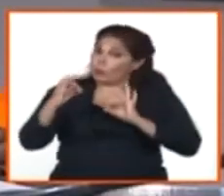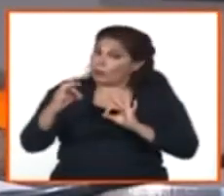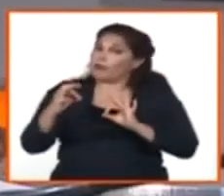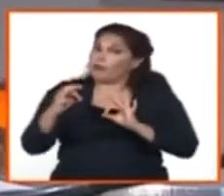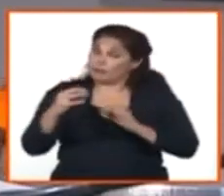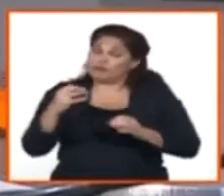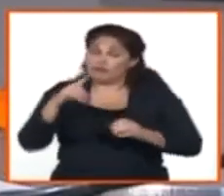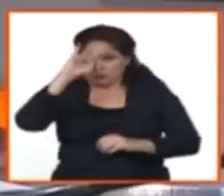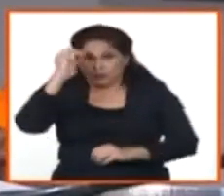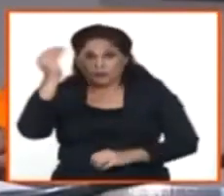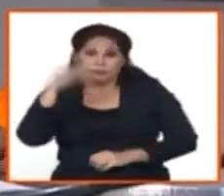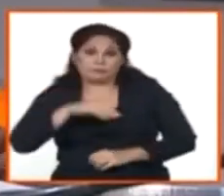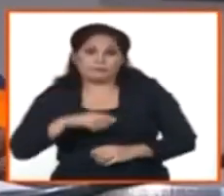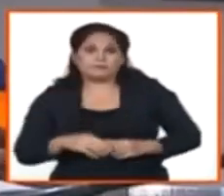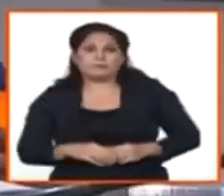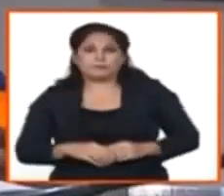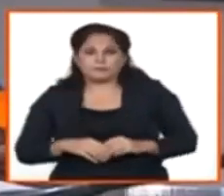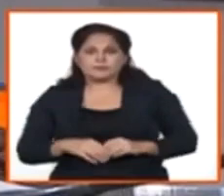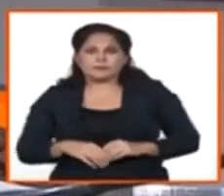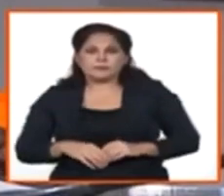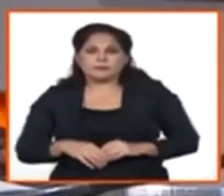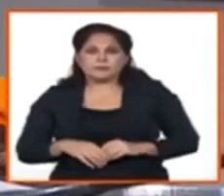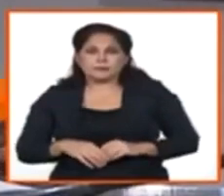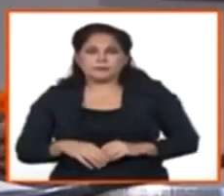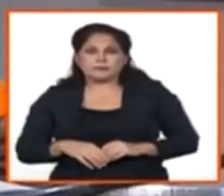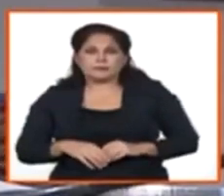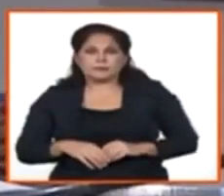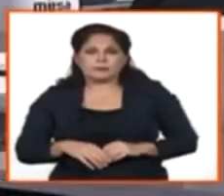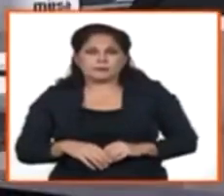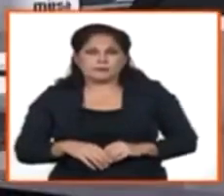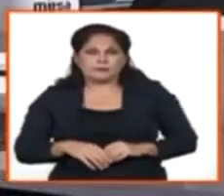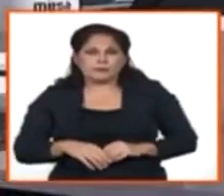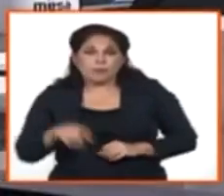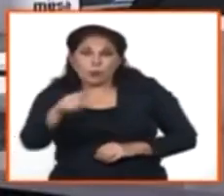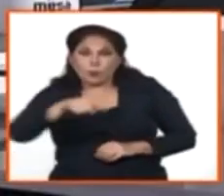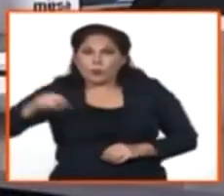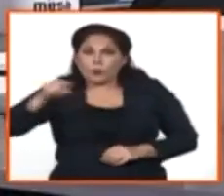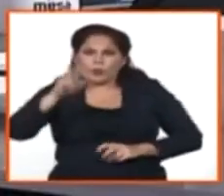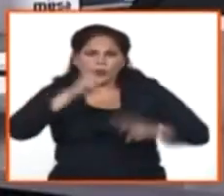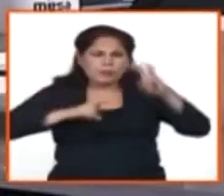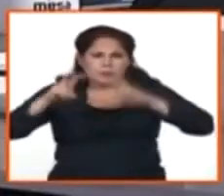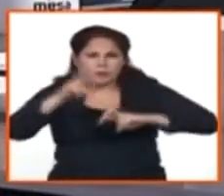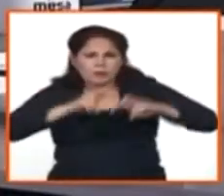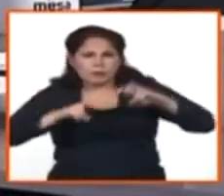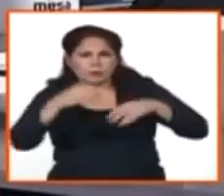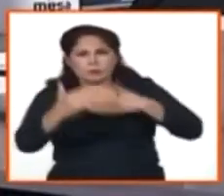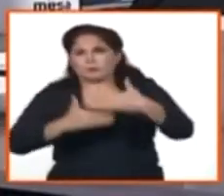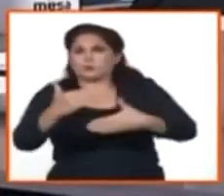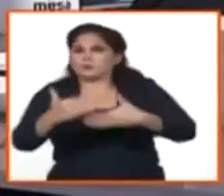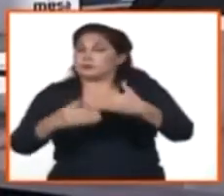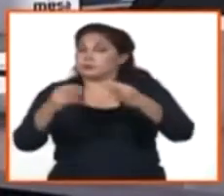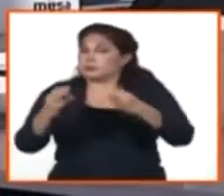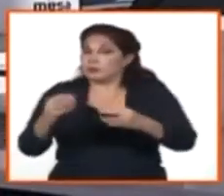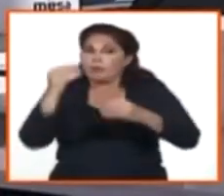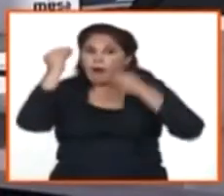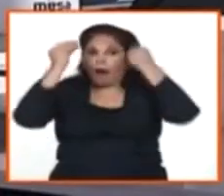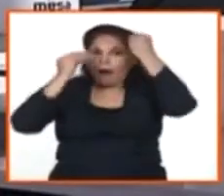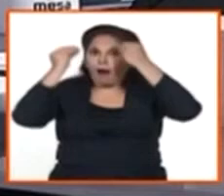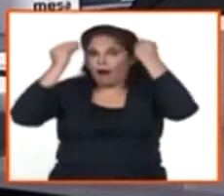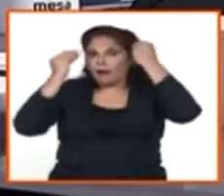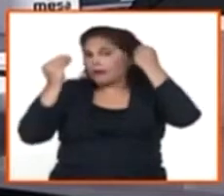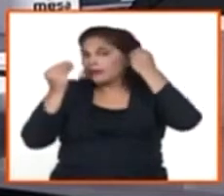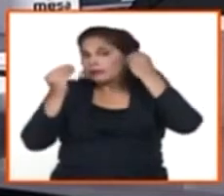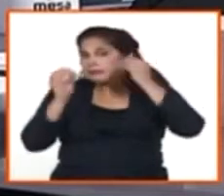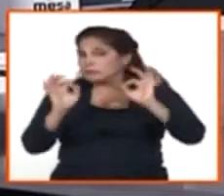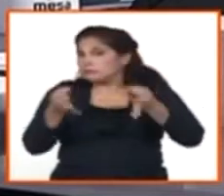de tener en cuenta. Sí, así es. ¿Han estado ustedes también participando en este proceso de análisis ahora